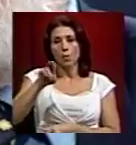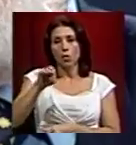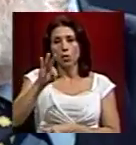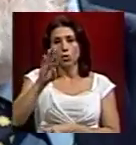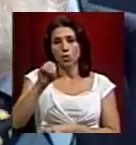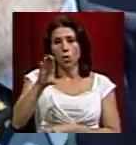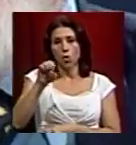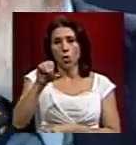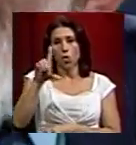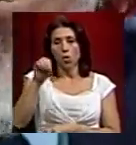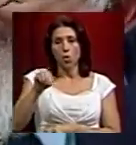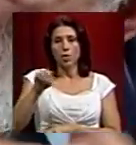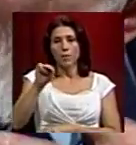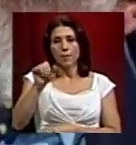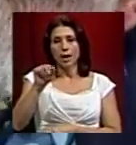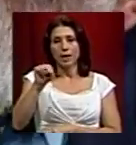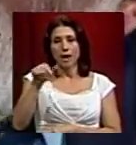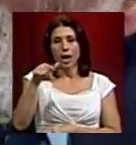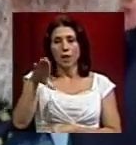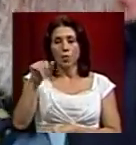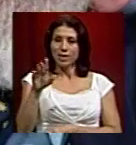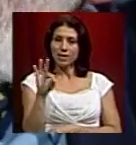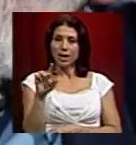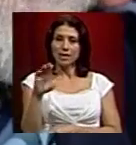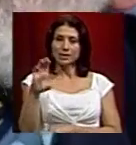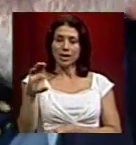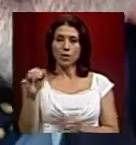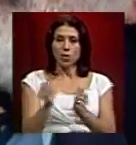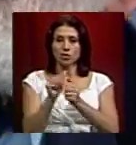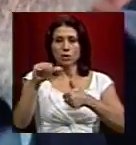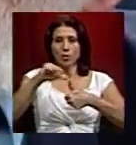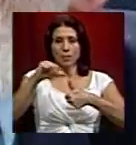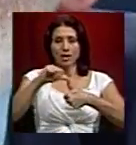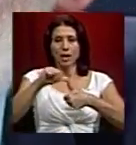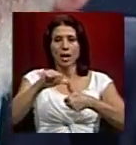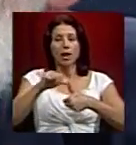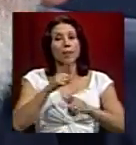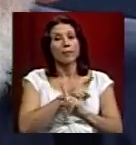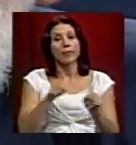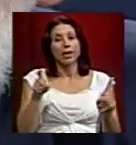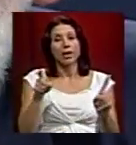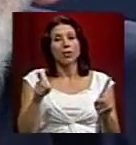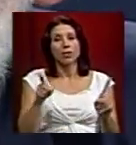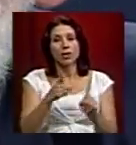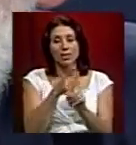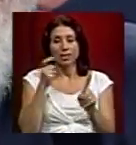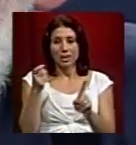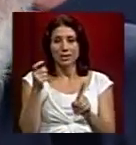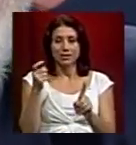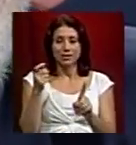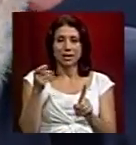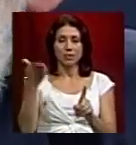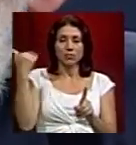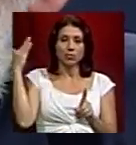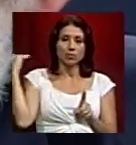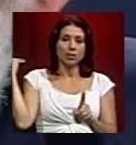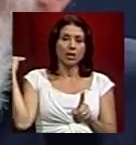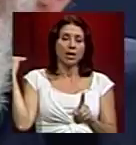con Centroamérica, pero desde entonces ha llovido bastante y ha arreciado en los años